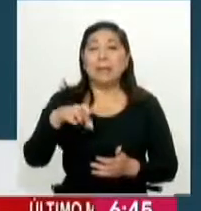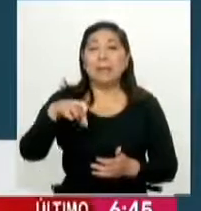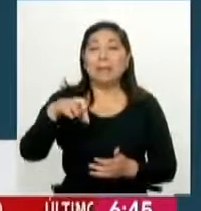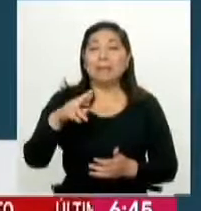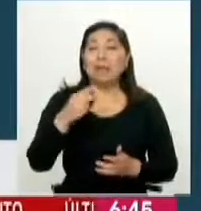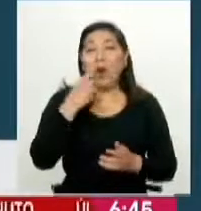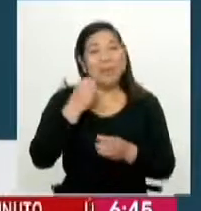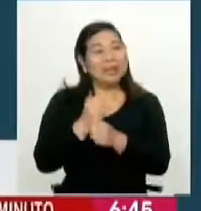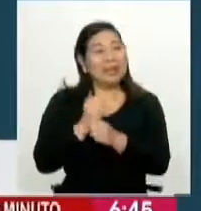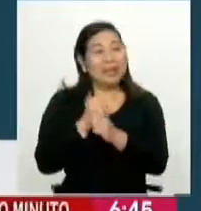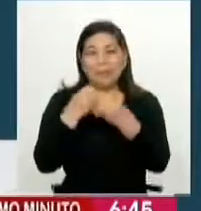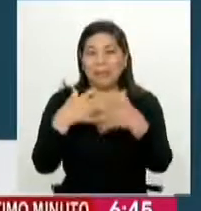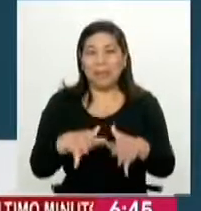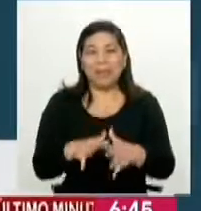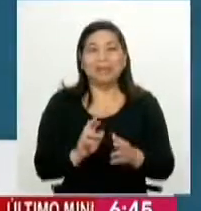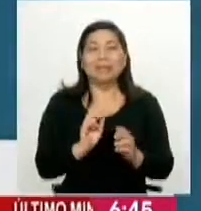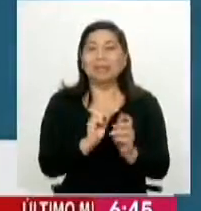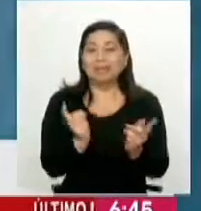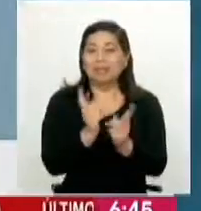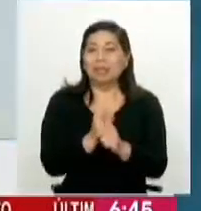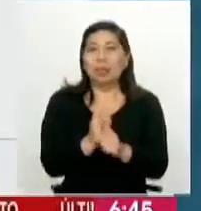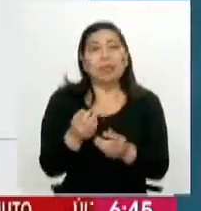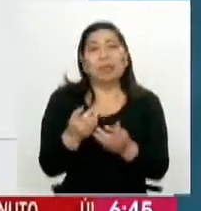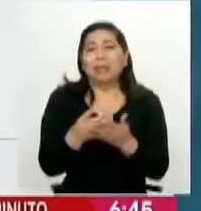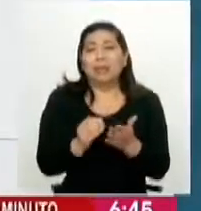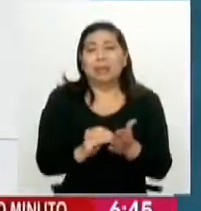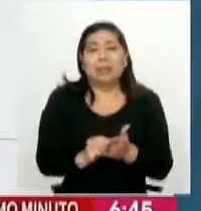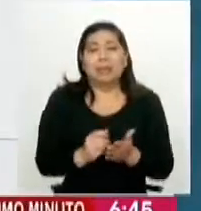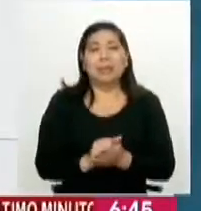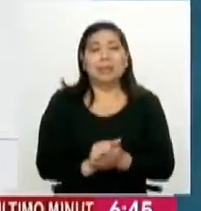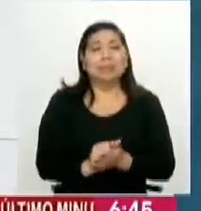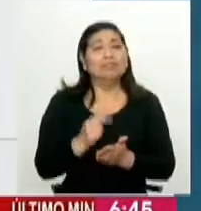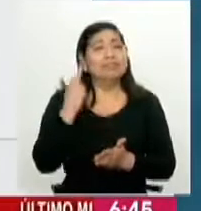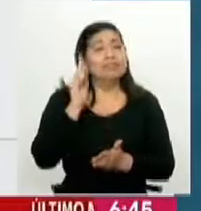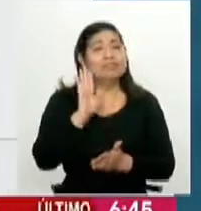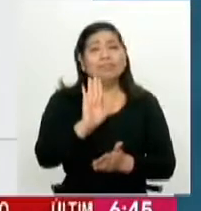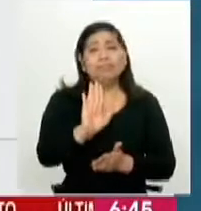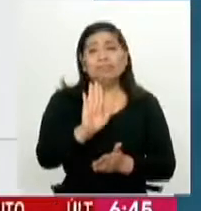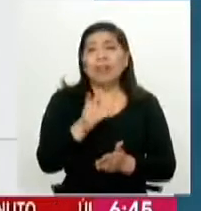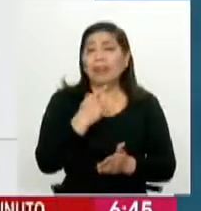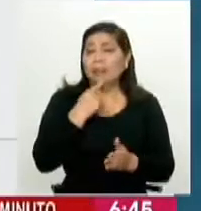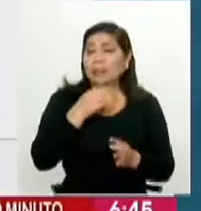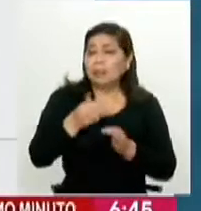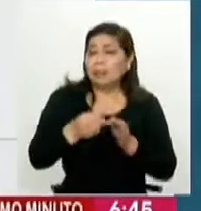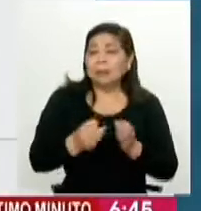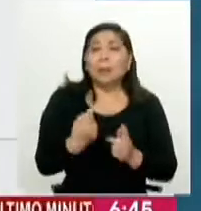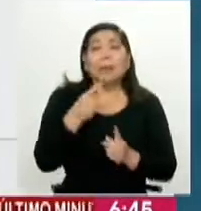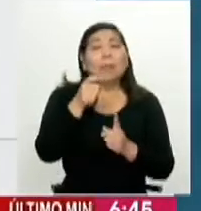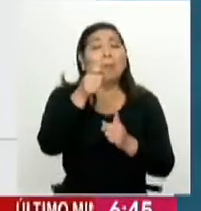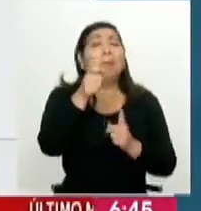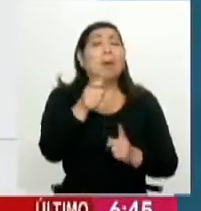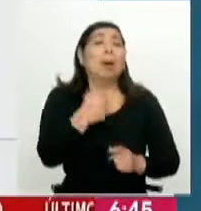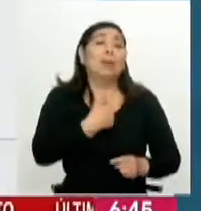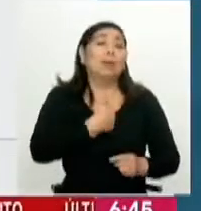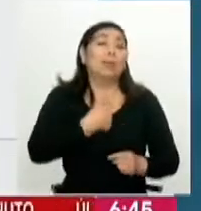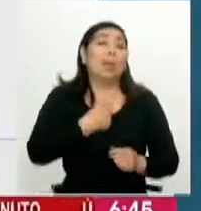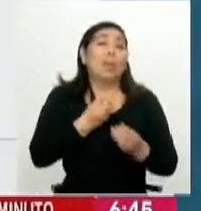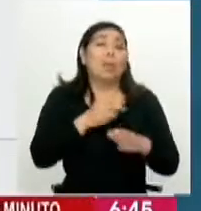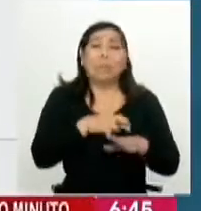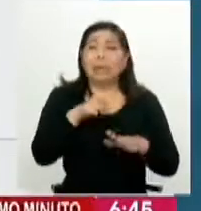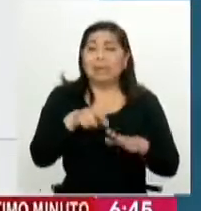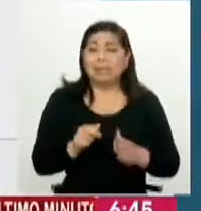quien renunció a dicho cargo de forma irrevocable y por razones, según explicó, estrictamente personales y